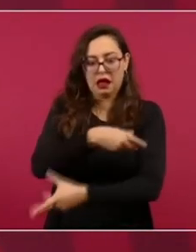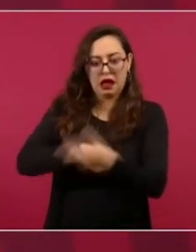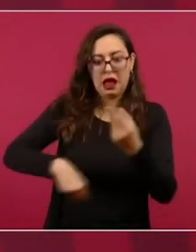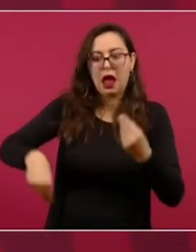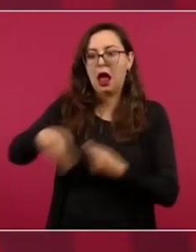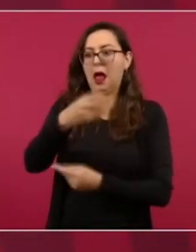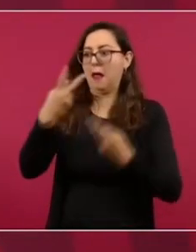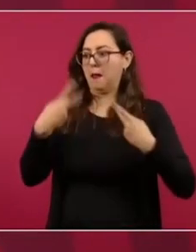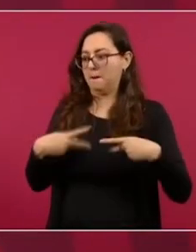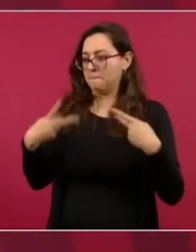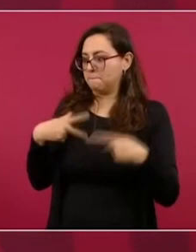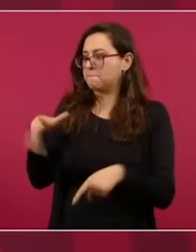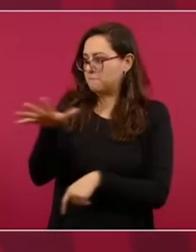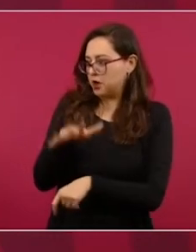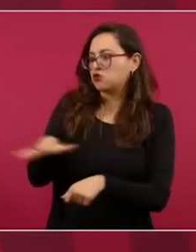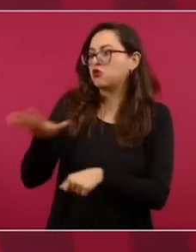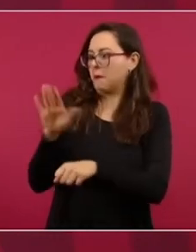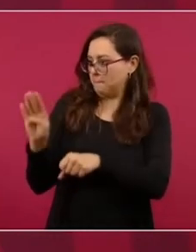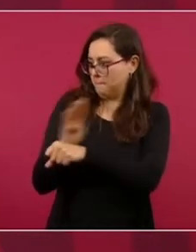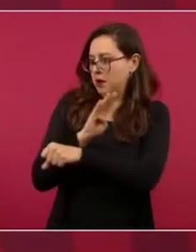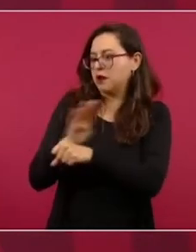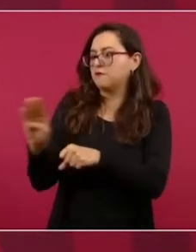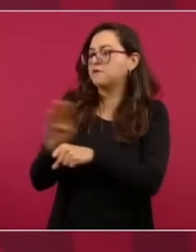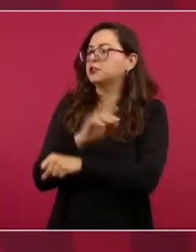Usó un término.